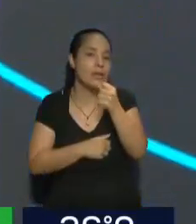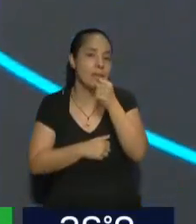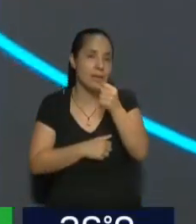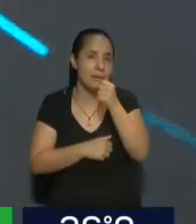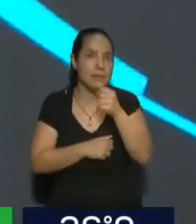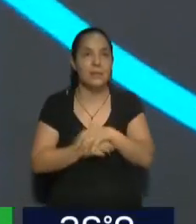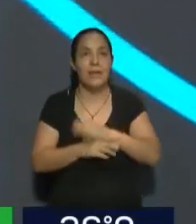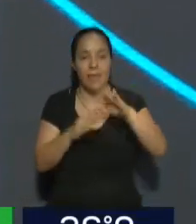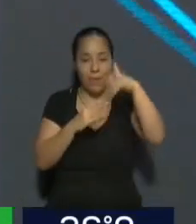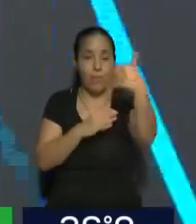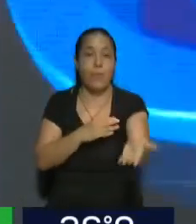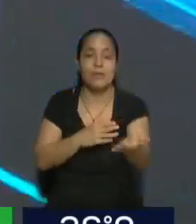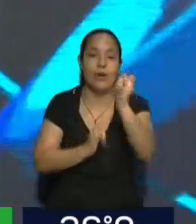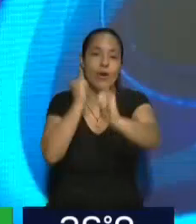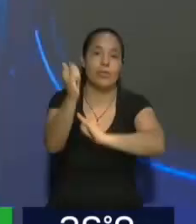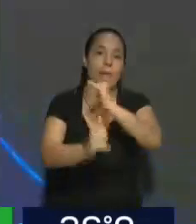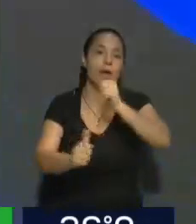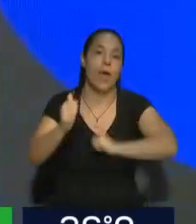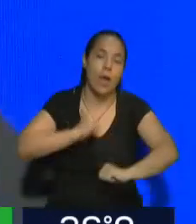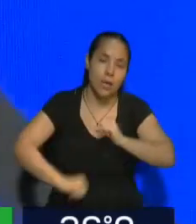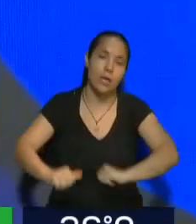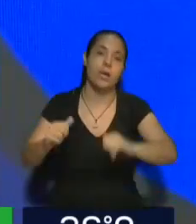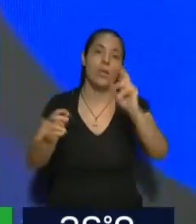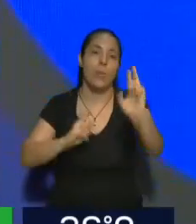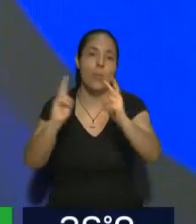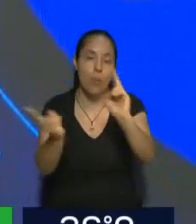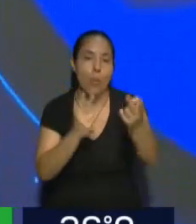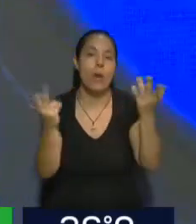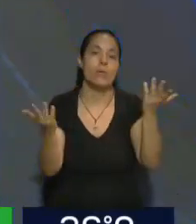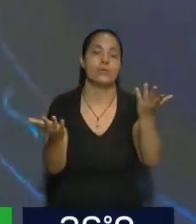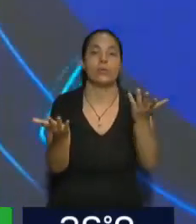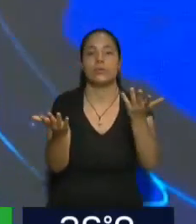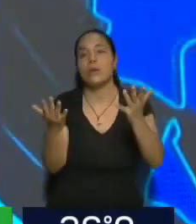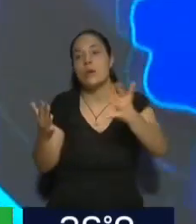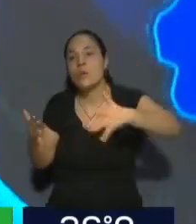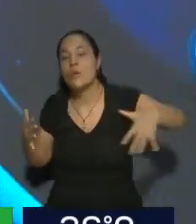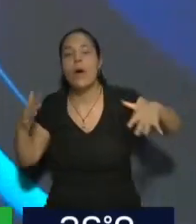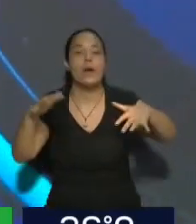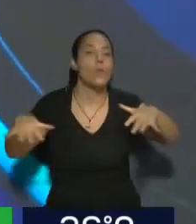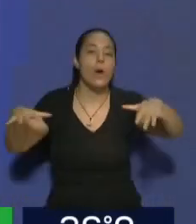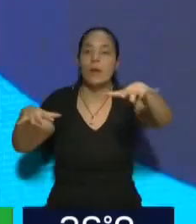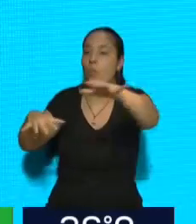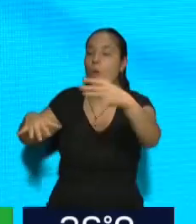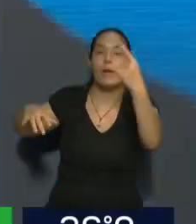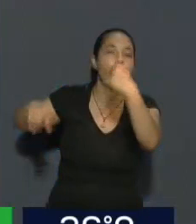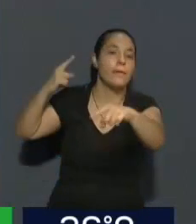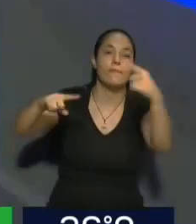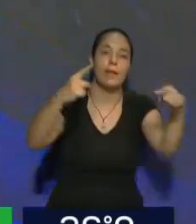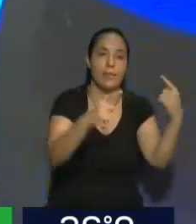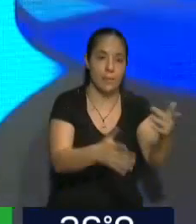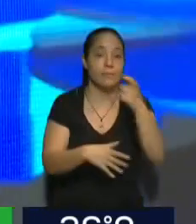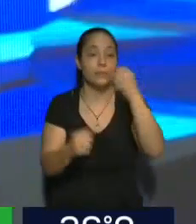día después por contar heridos, fallecidos, en distintos tipos de eventualidades, ya